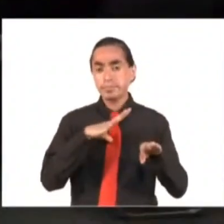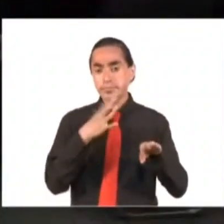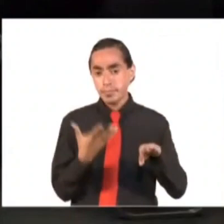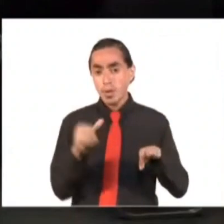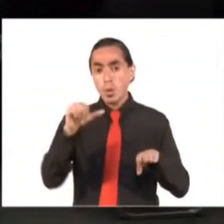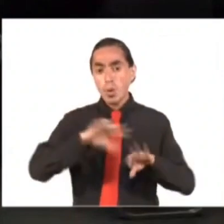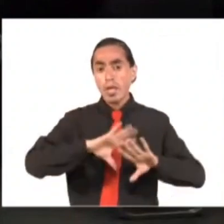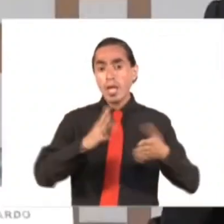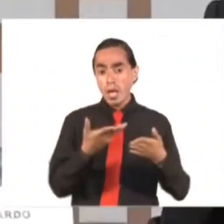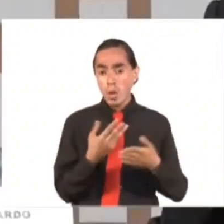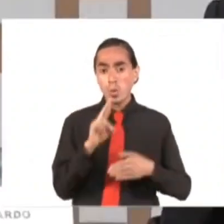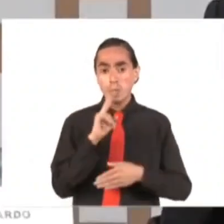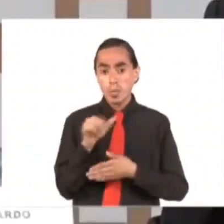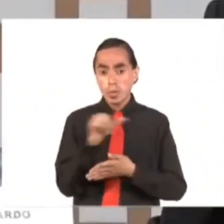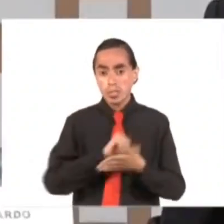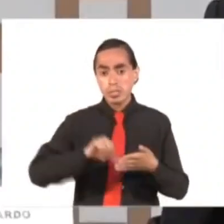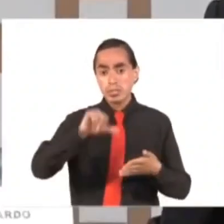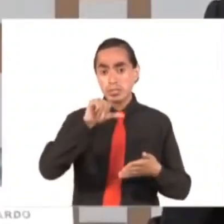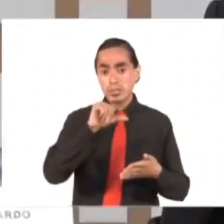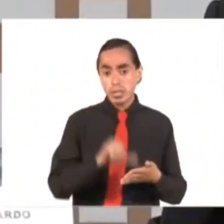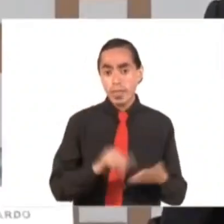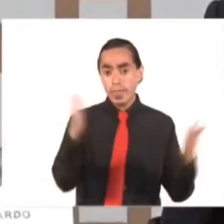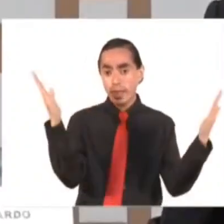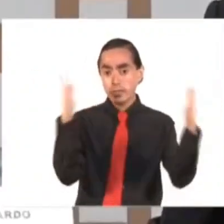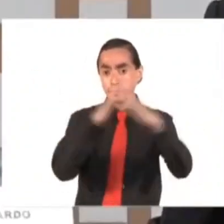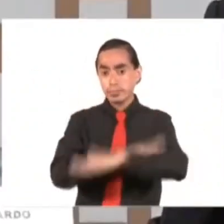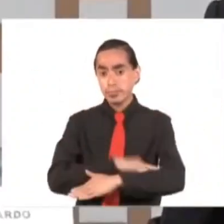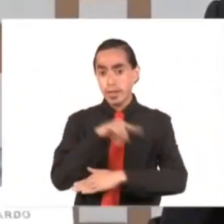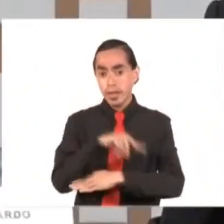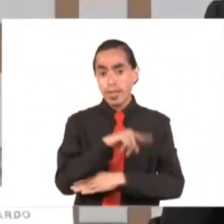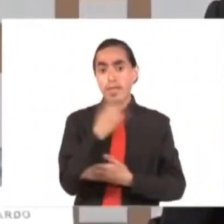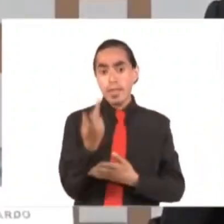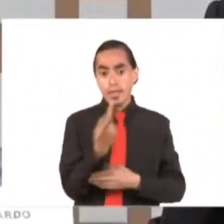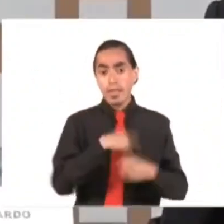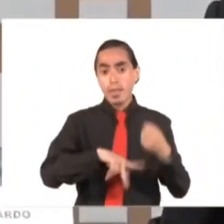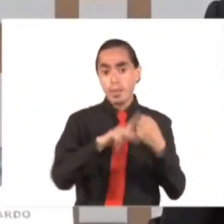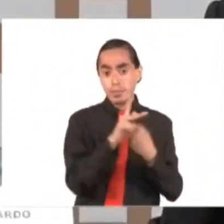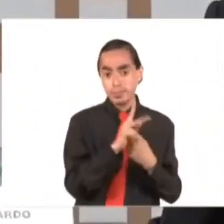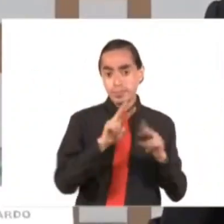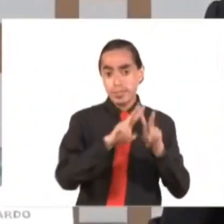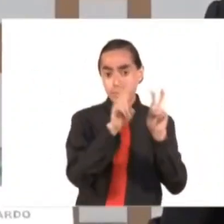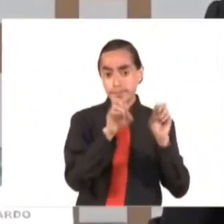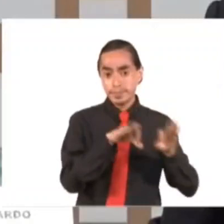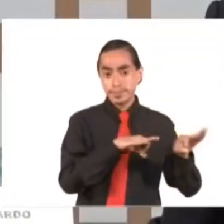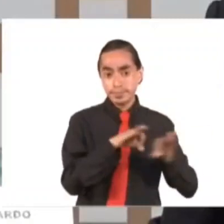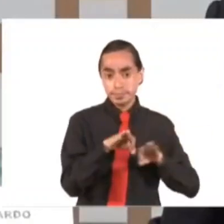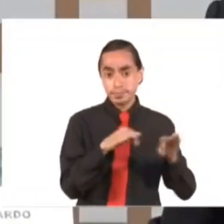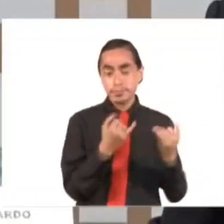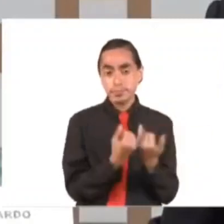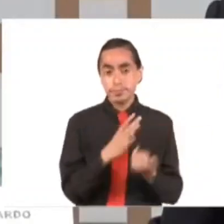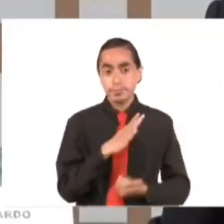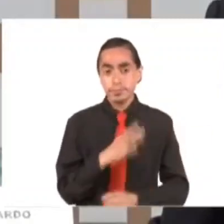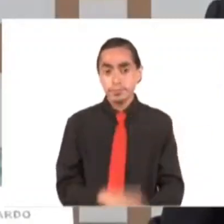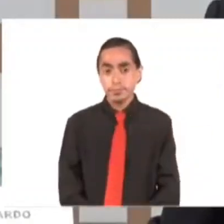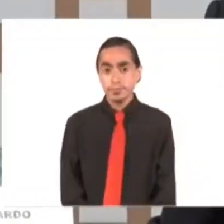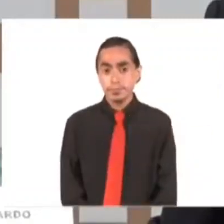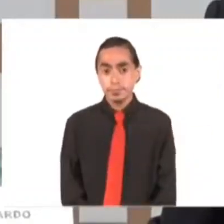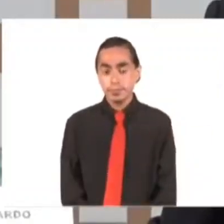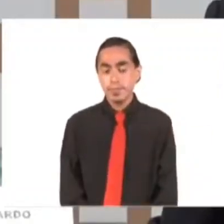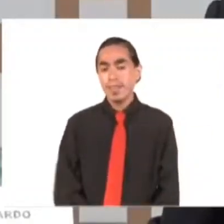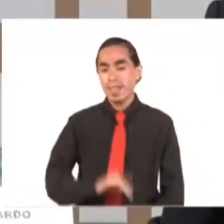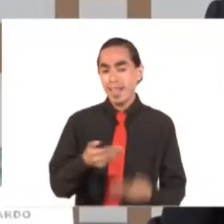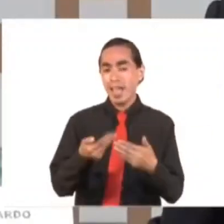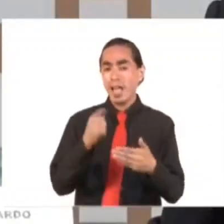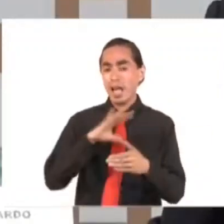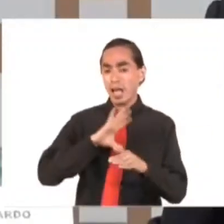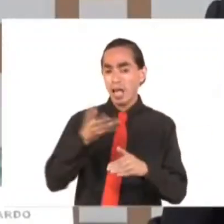de los mejores centros de conciliación de todo el país en la reforma laboral, como en todo lo que ustedes